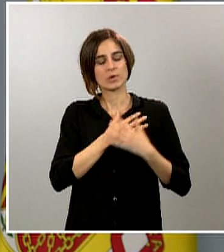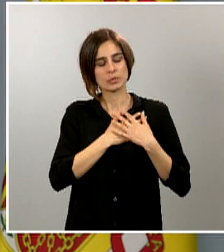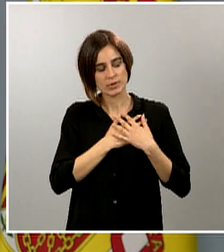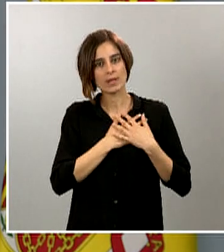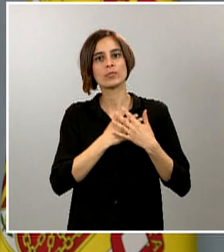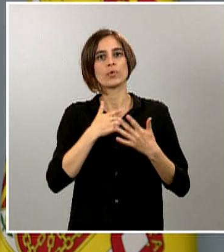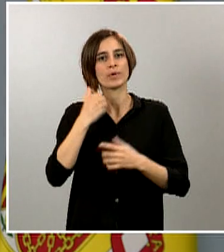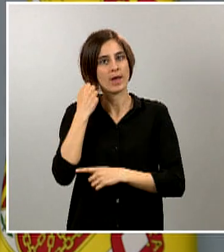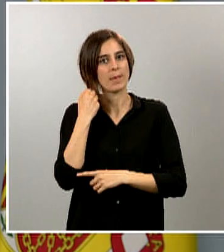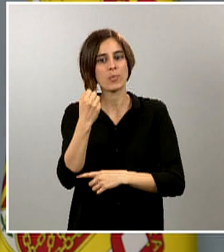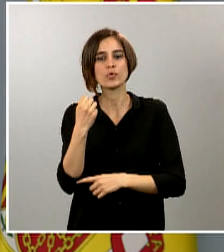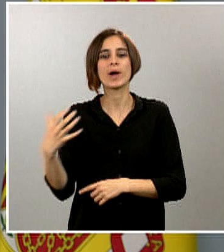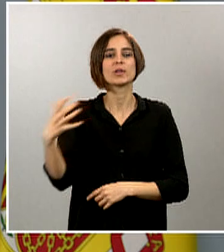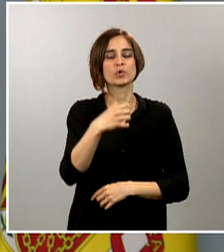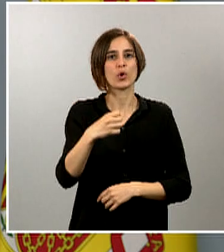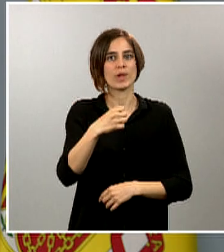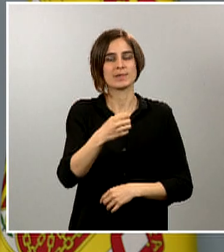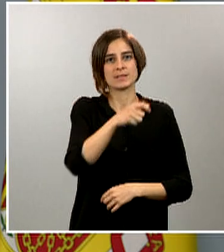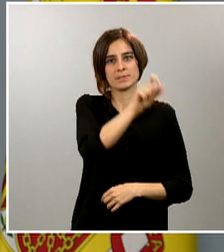las víctimas del